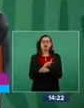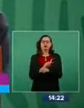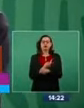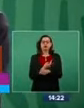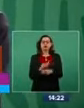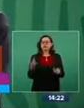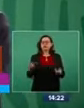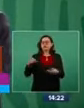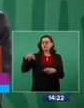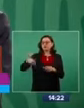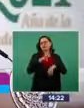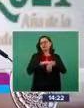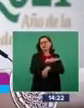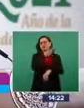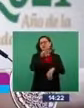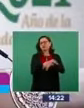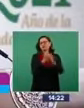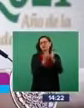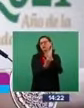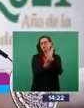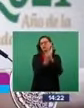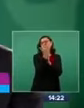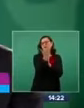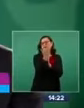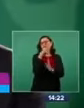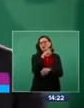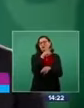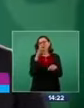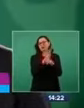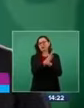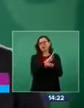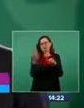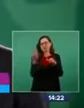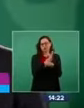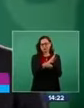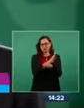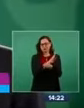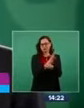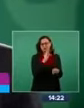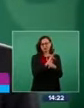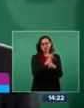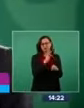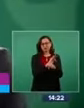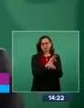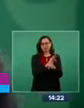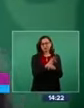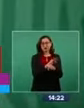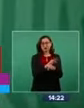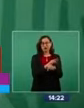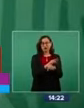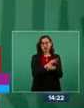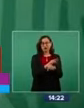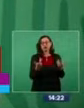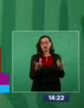líneas aéreas estadounidenses, ellas son las que se benefician, y